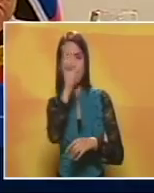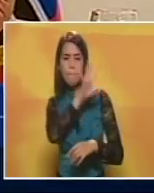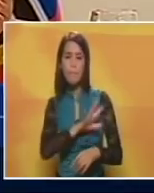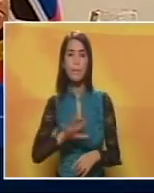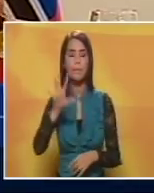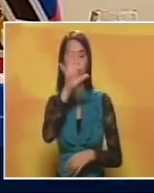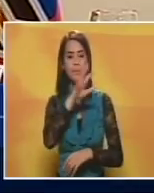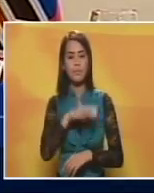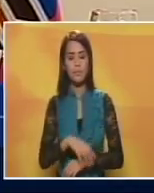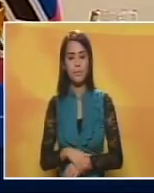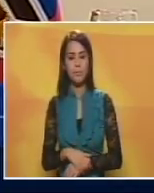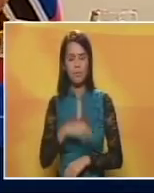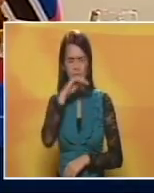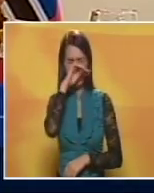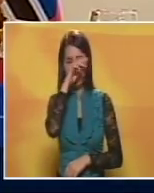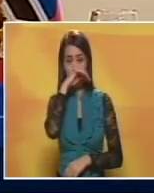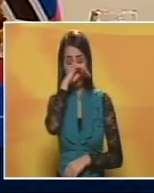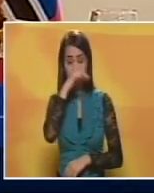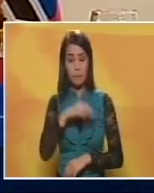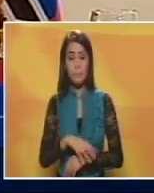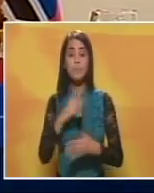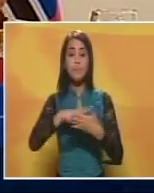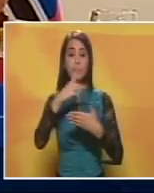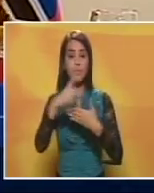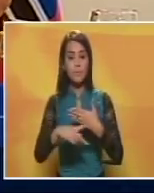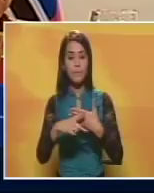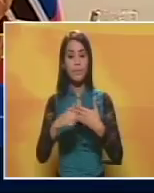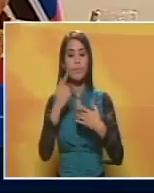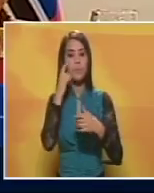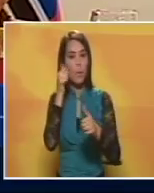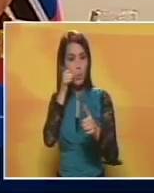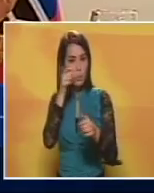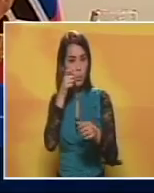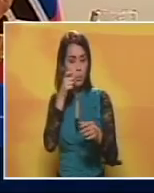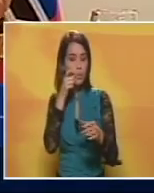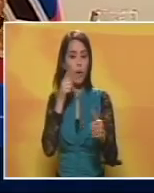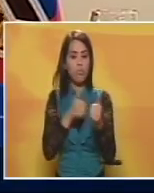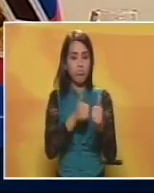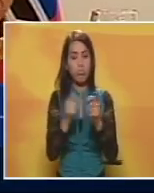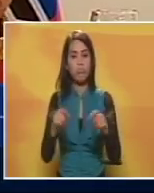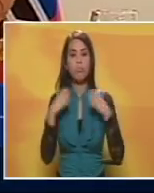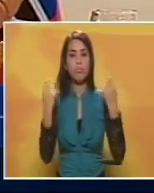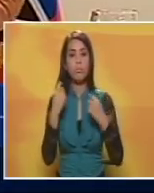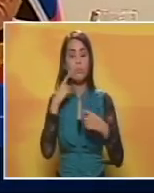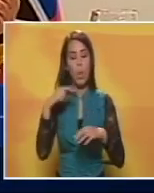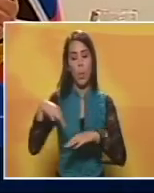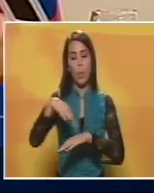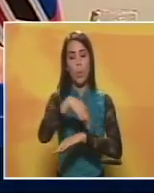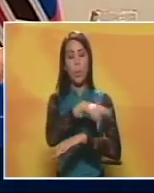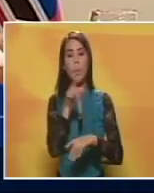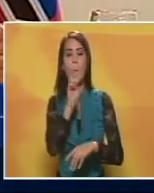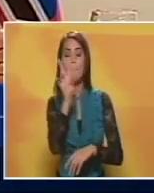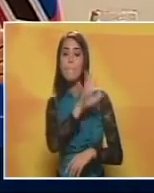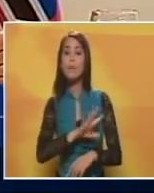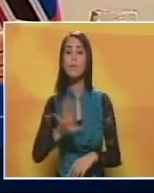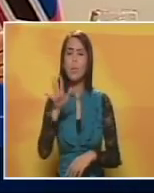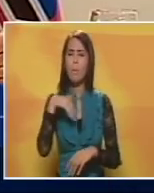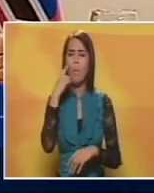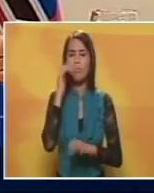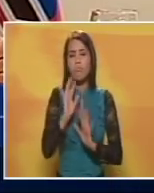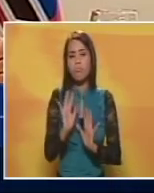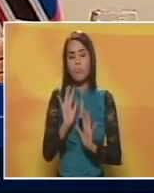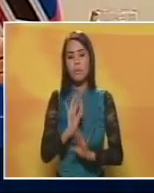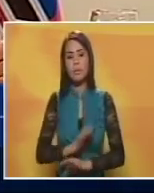territorio nacional y los planes de seguimiento de campaña y de recorrido que tienen el país se pueden